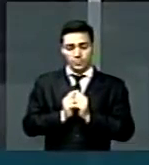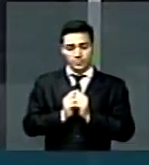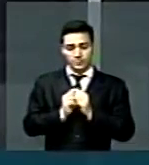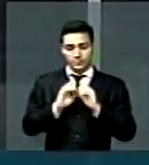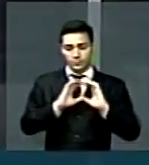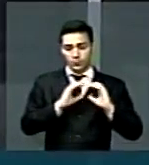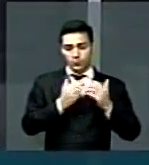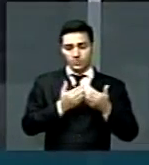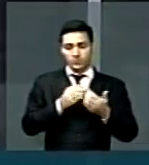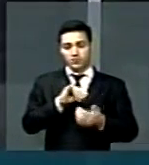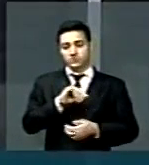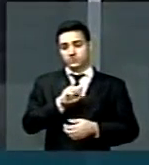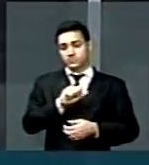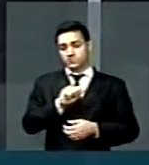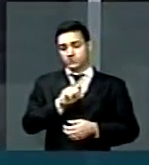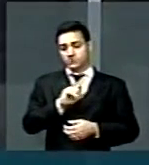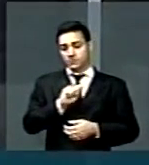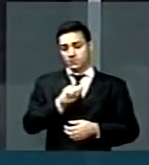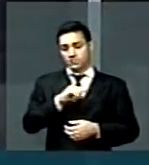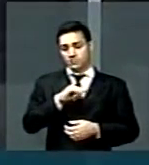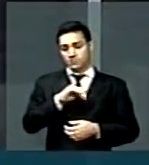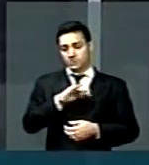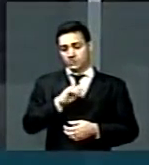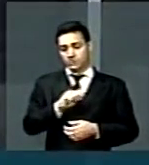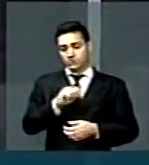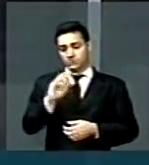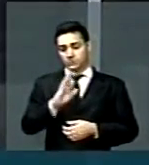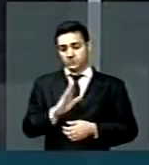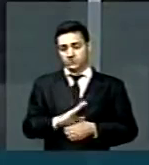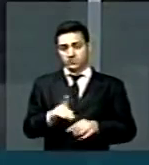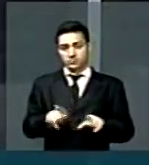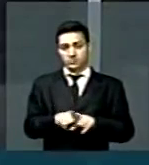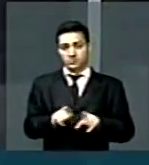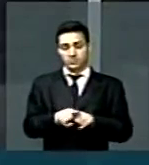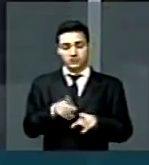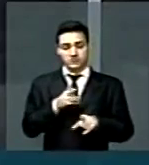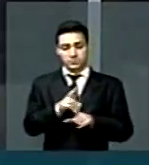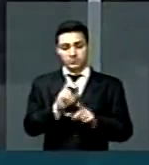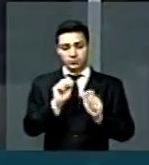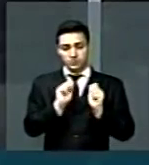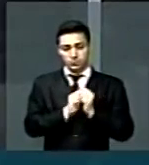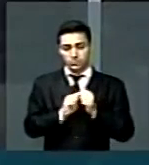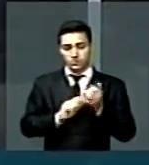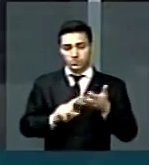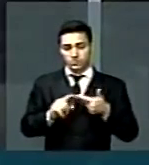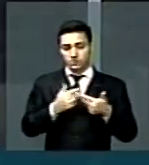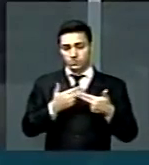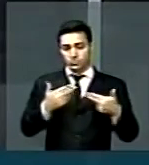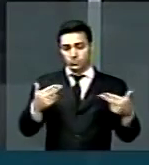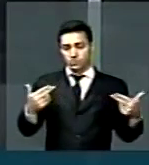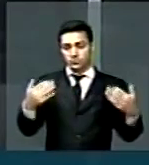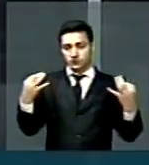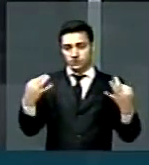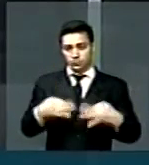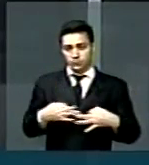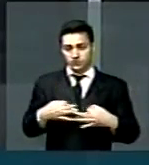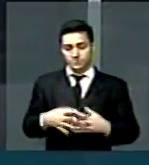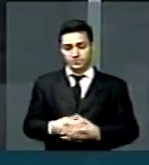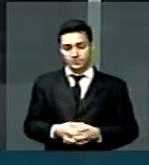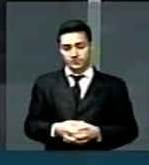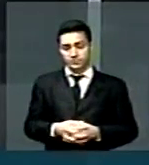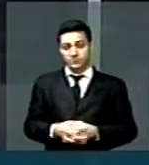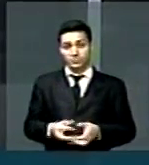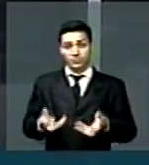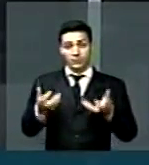da comunidade islâmica no Brasil e sempre esteve ao lado das causas justas.